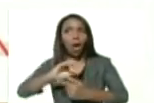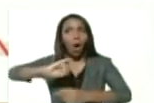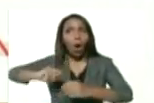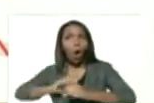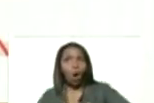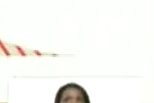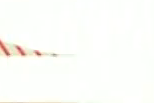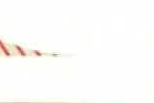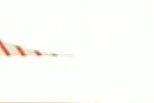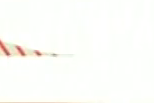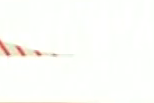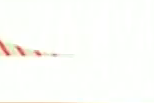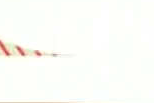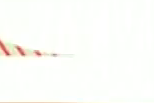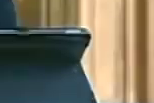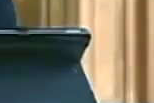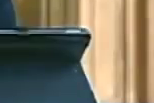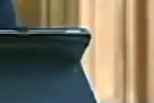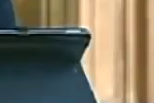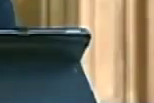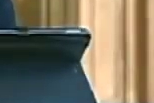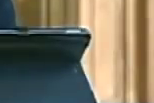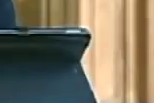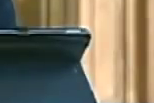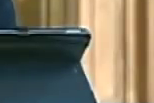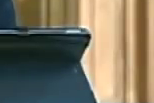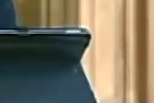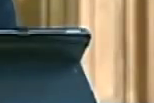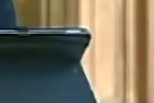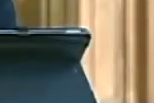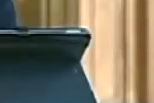la curva venezolana totalmente aplanada